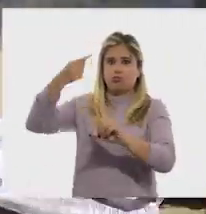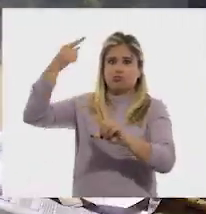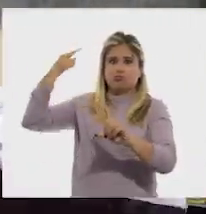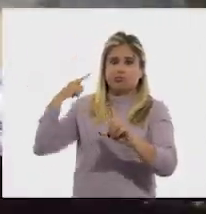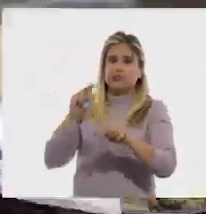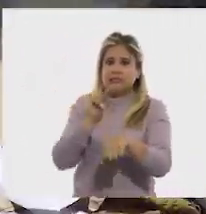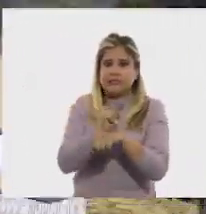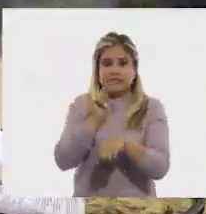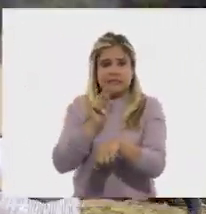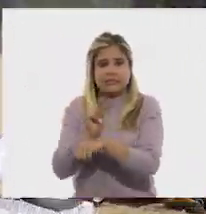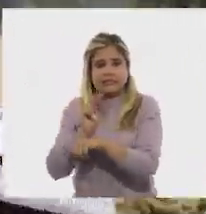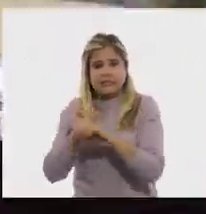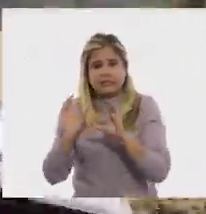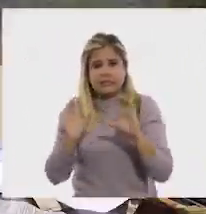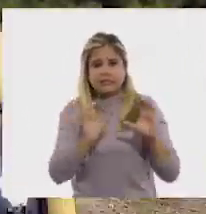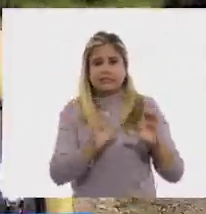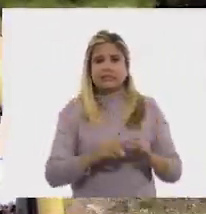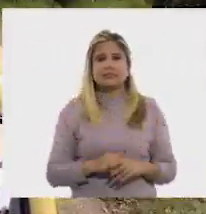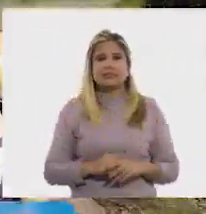poco.